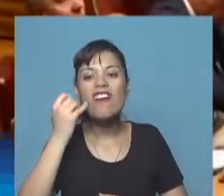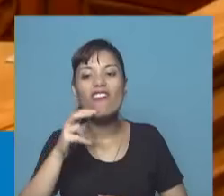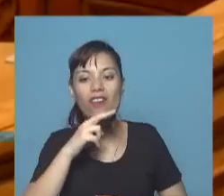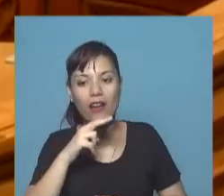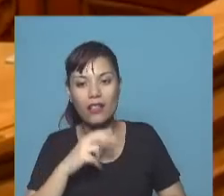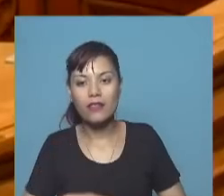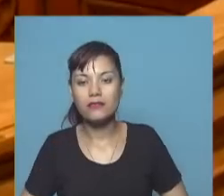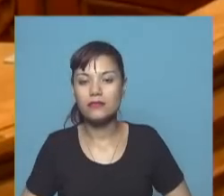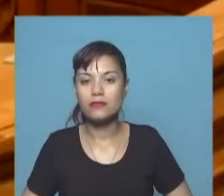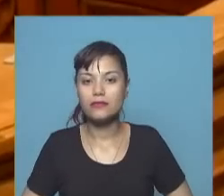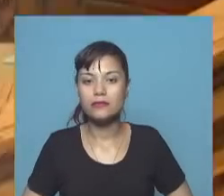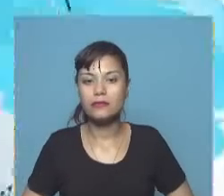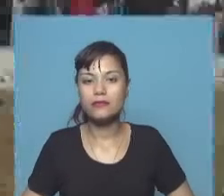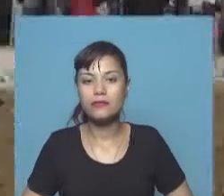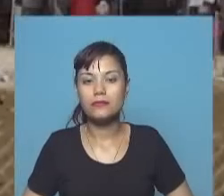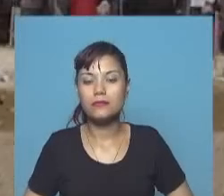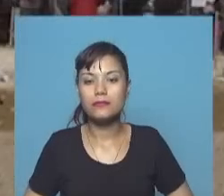verdes.